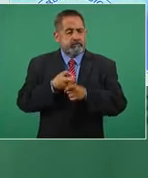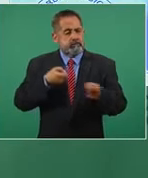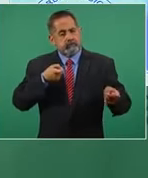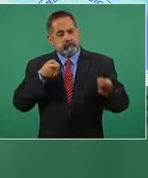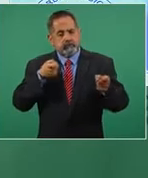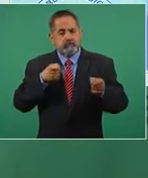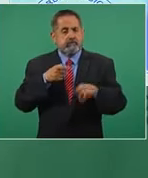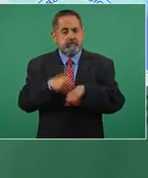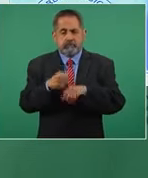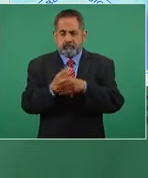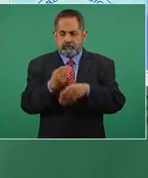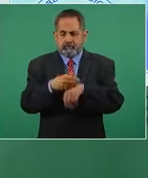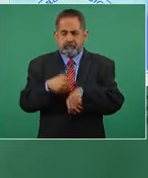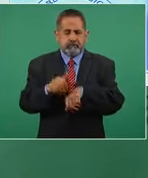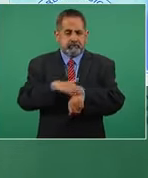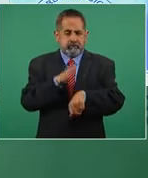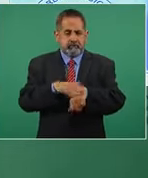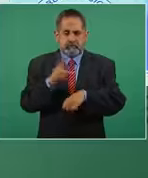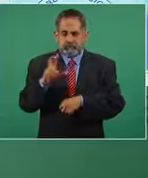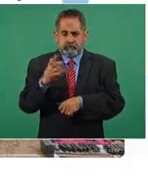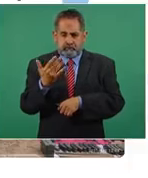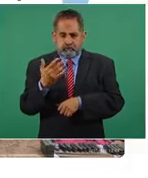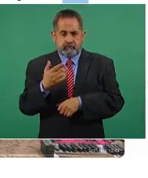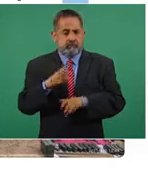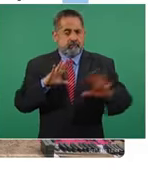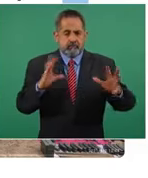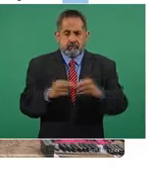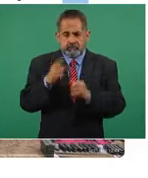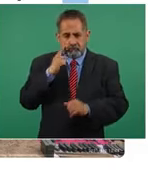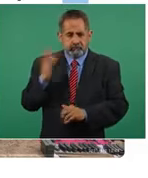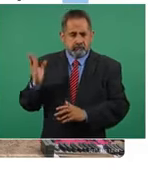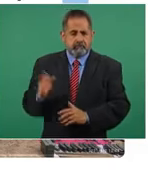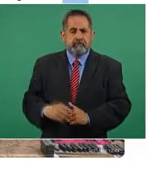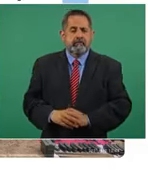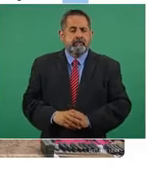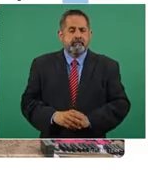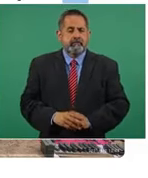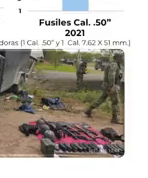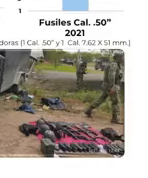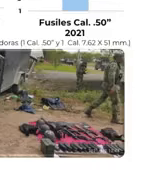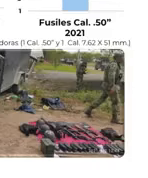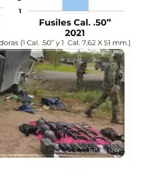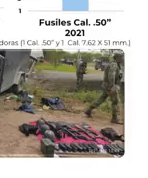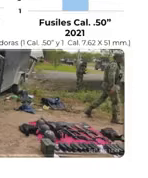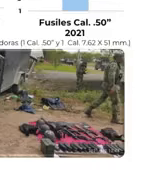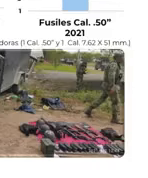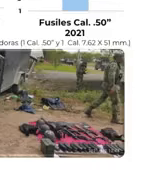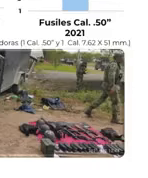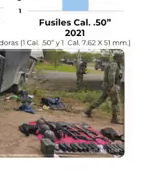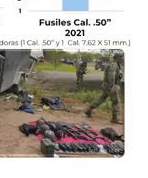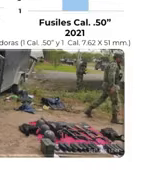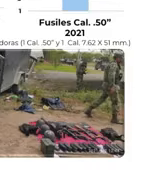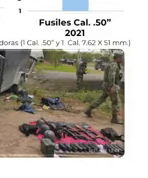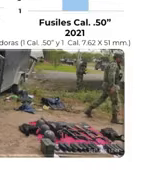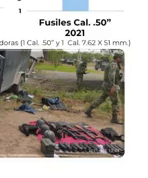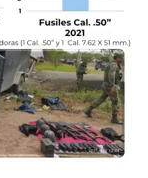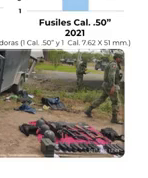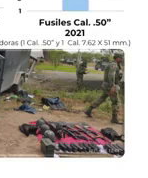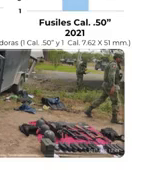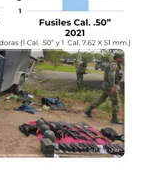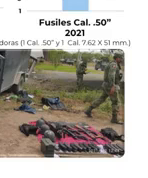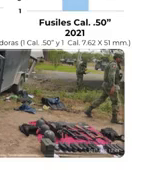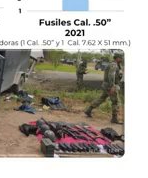50, 6 en el mes, sumando 17 en el año. Adelante. respecto al aseguramiento de vehículos,